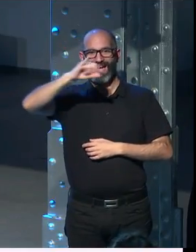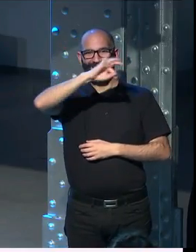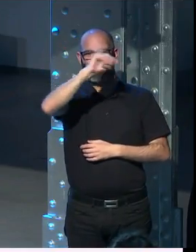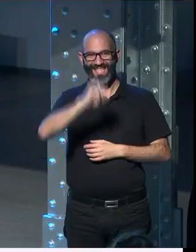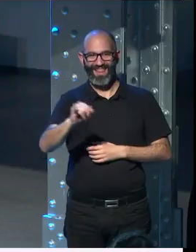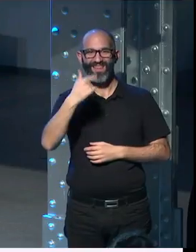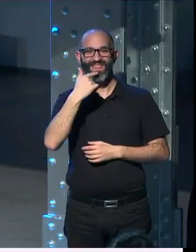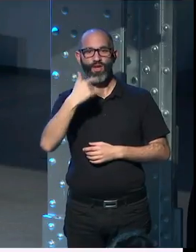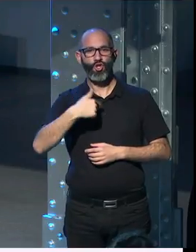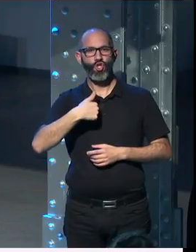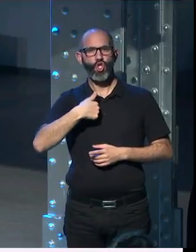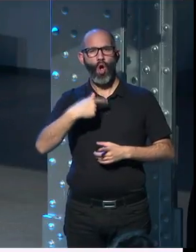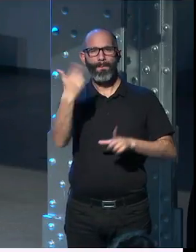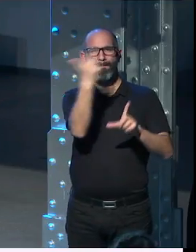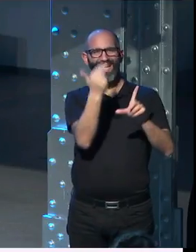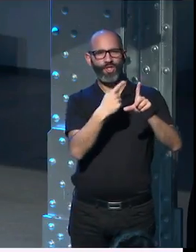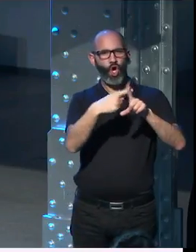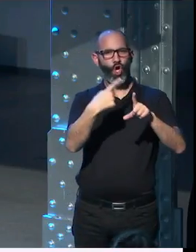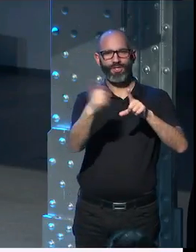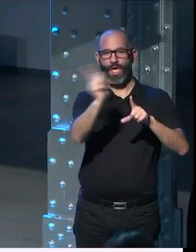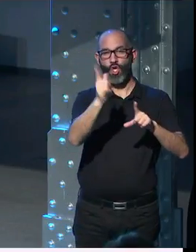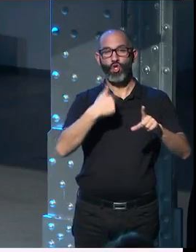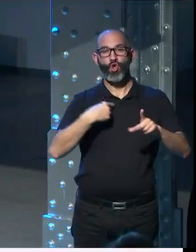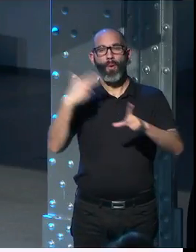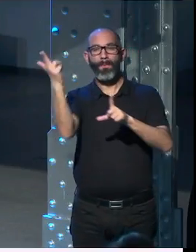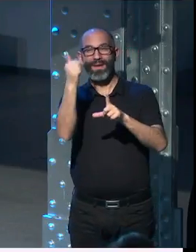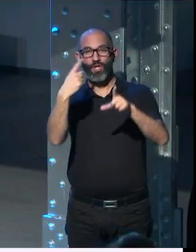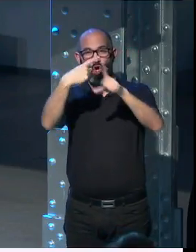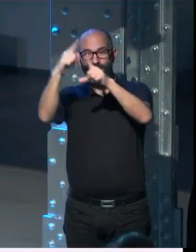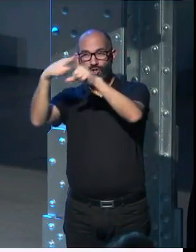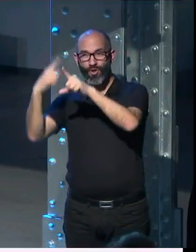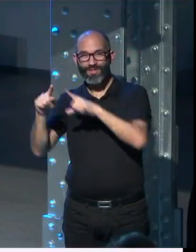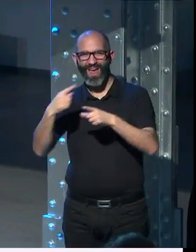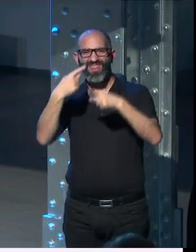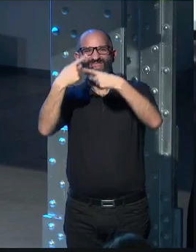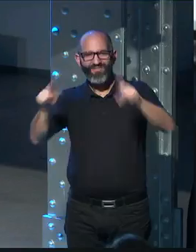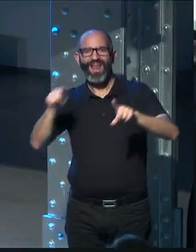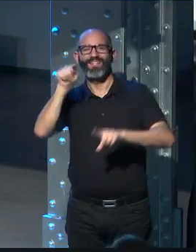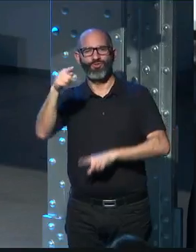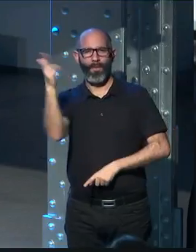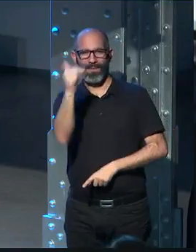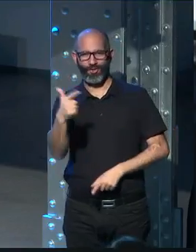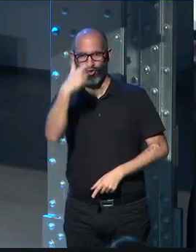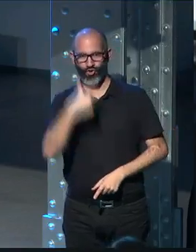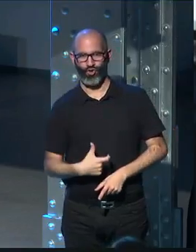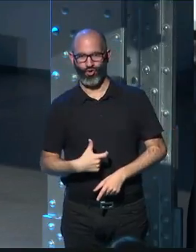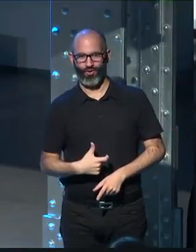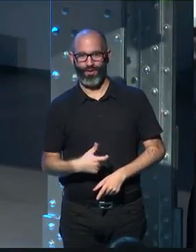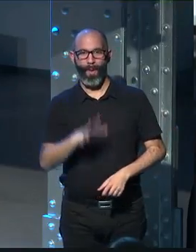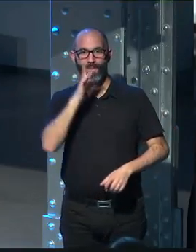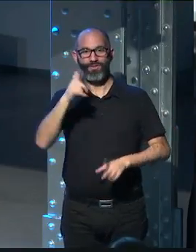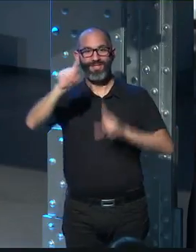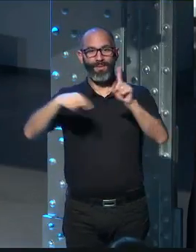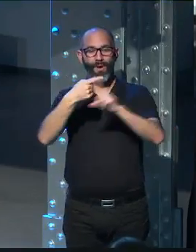yo pinto la diferencia entre las cosas. Y esto mucho antes de que realmente el conocimiento científico, de que procesábamos